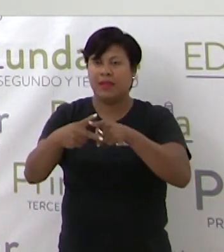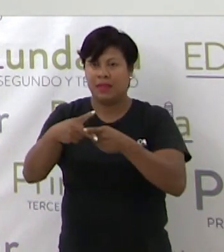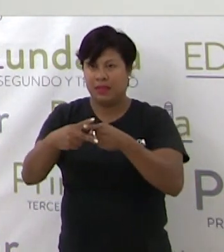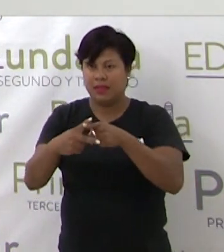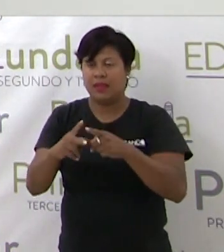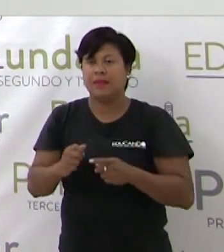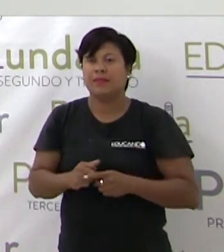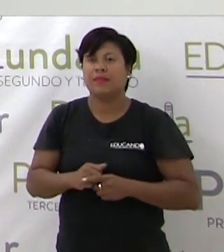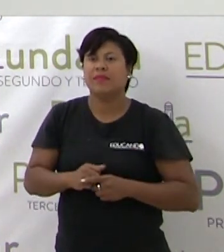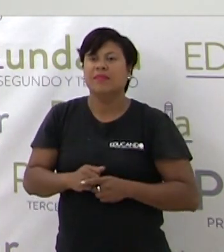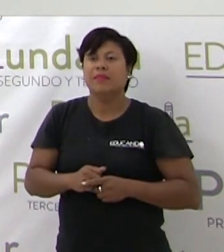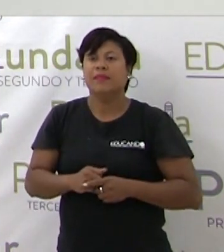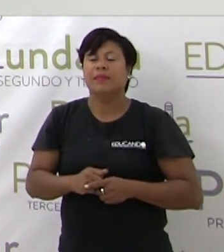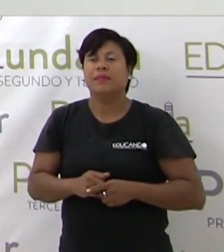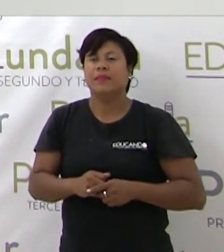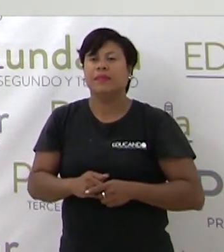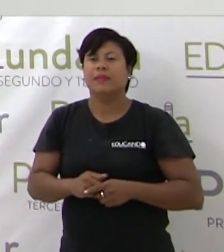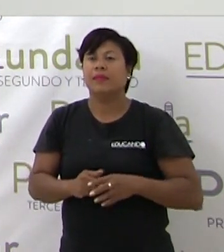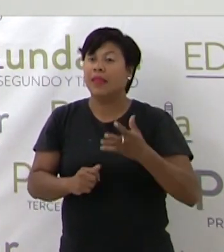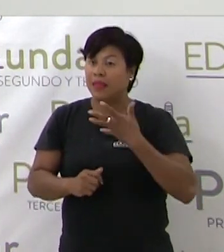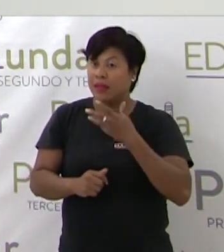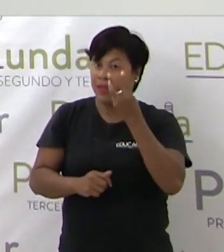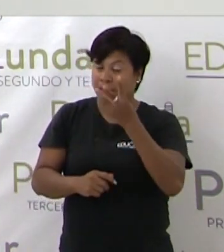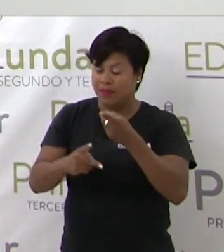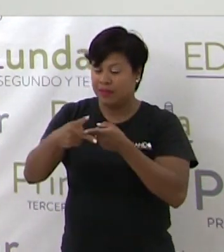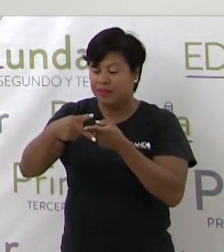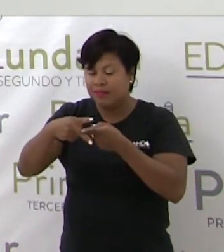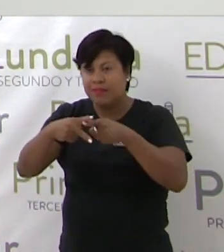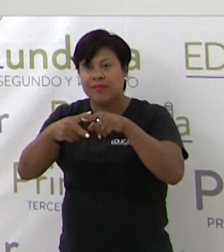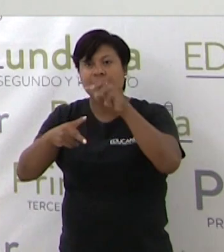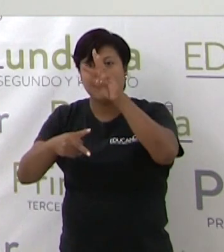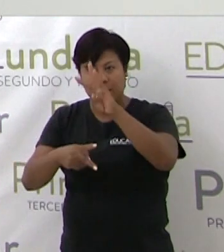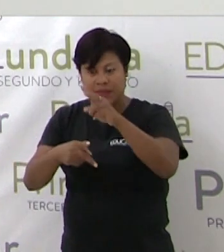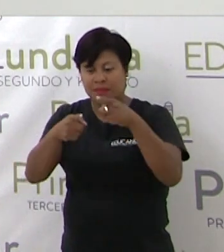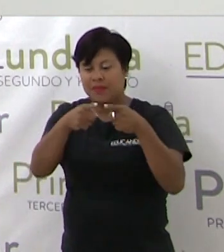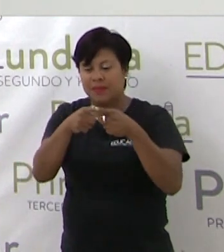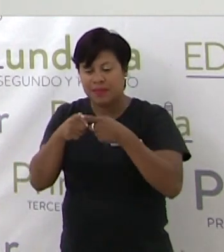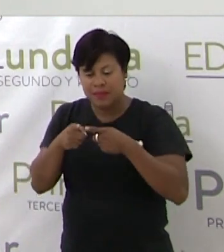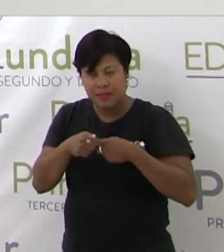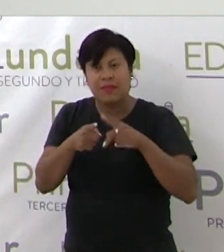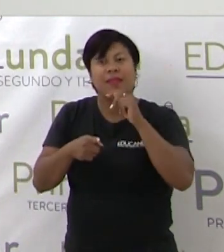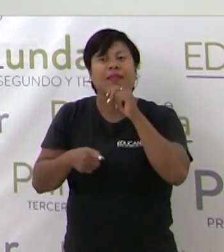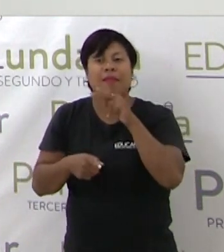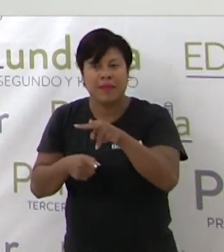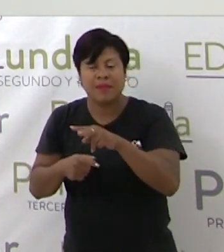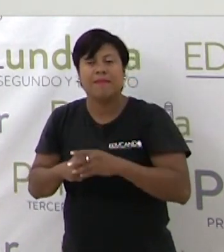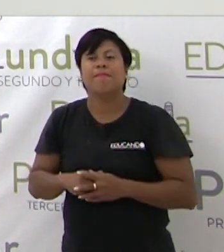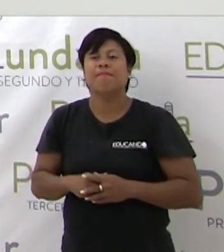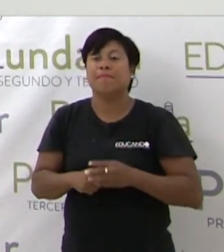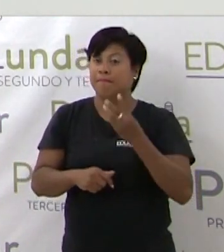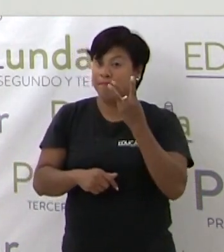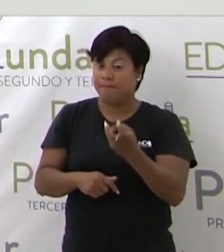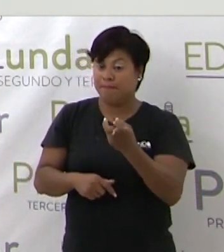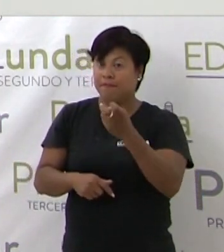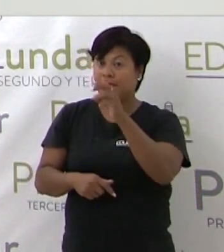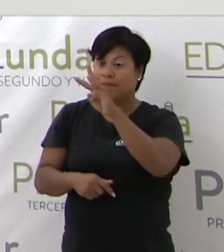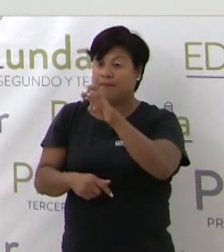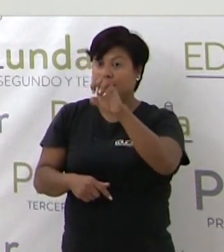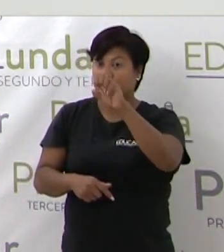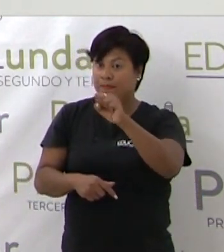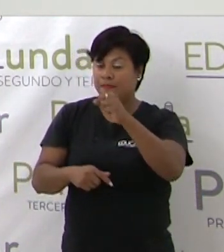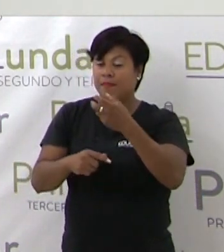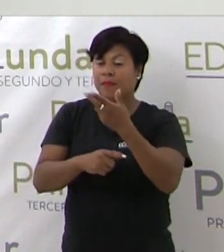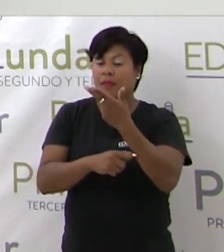vértices, tiene 3 ángulos y por lo tanto son 3 vértices también. Entonces, esos 360 grados los